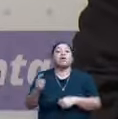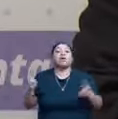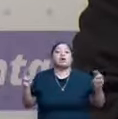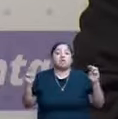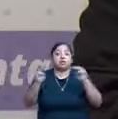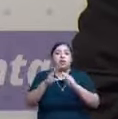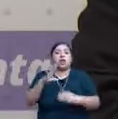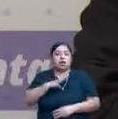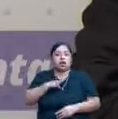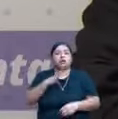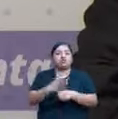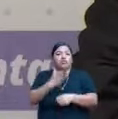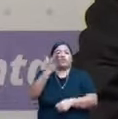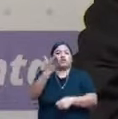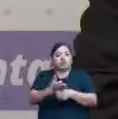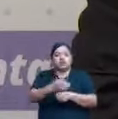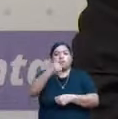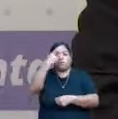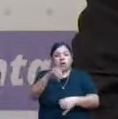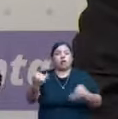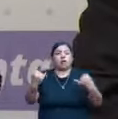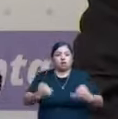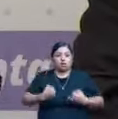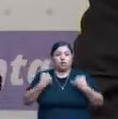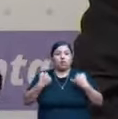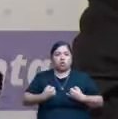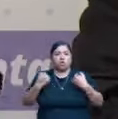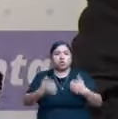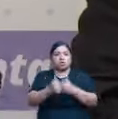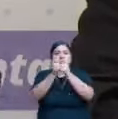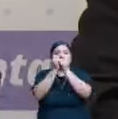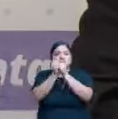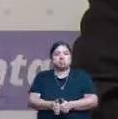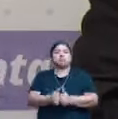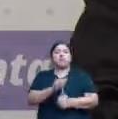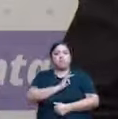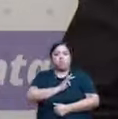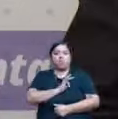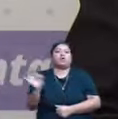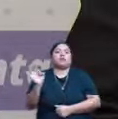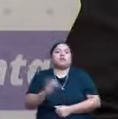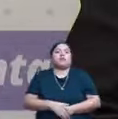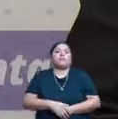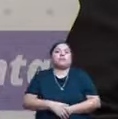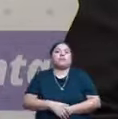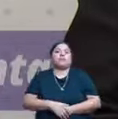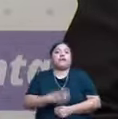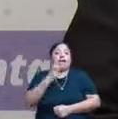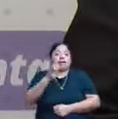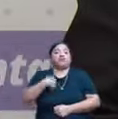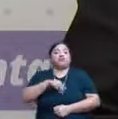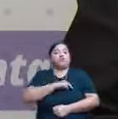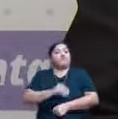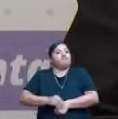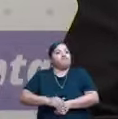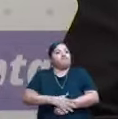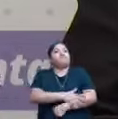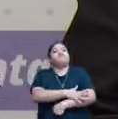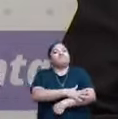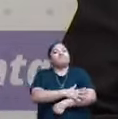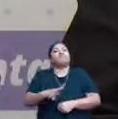de su ejido para tener a los jóvenes dentro de estos espacios. Decirles que nos mueve mucho esto, en